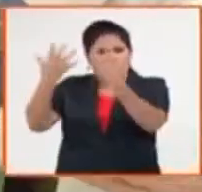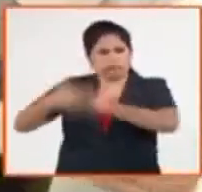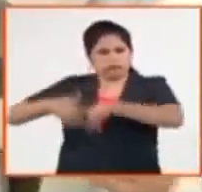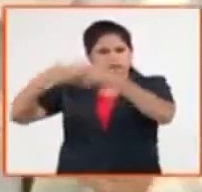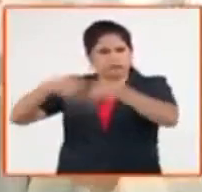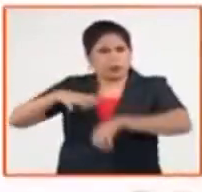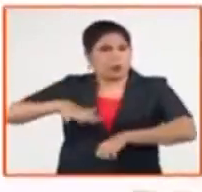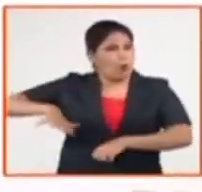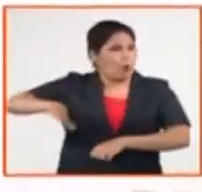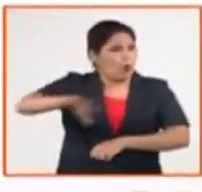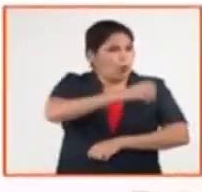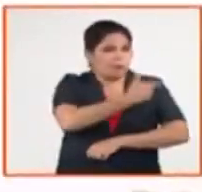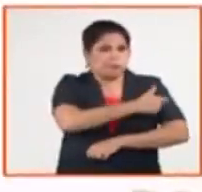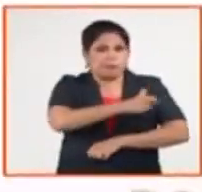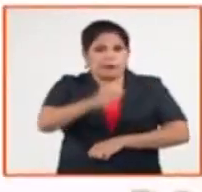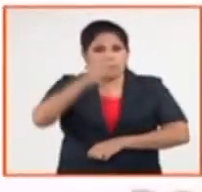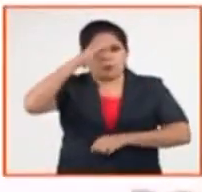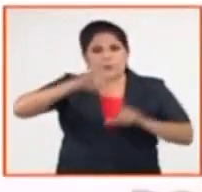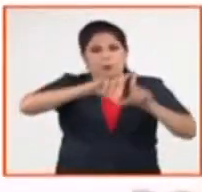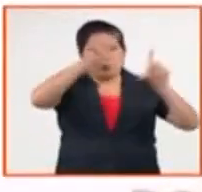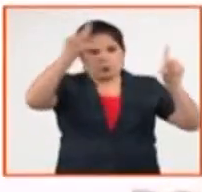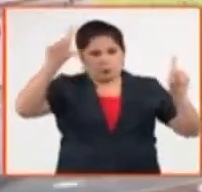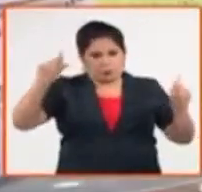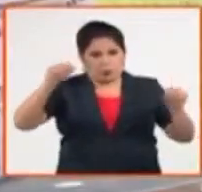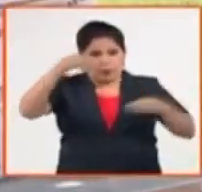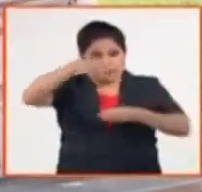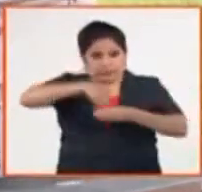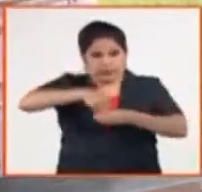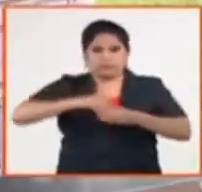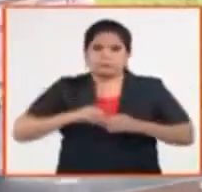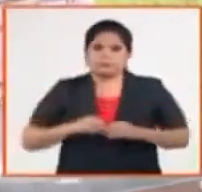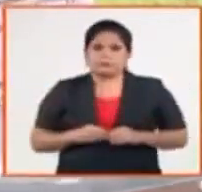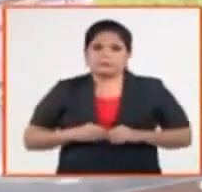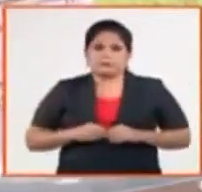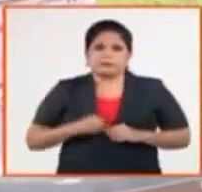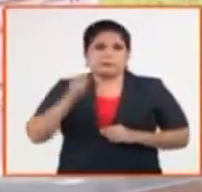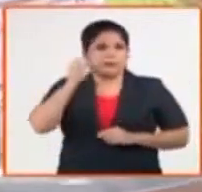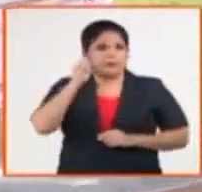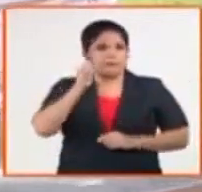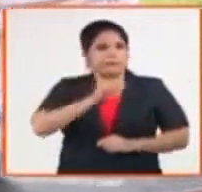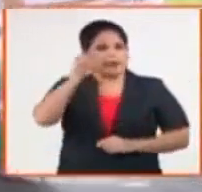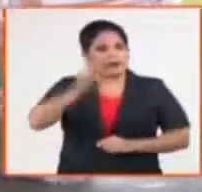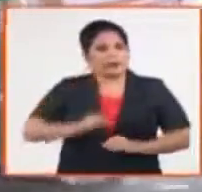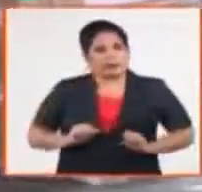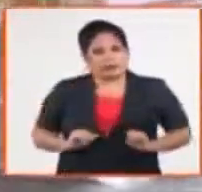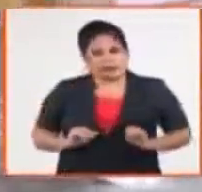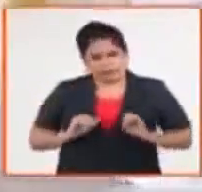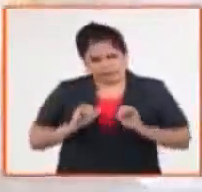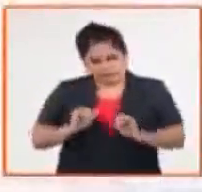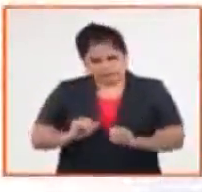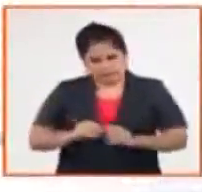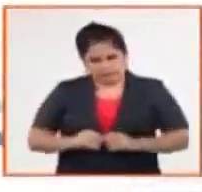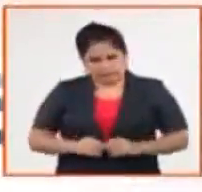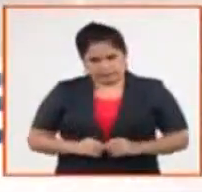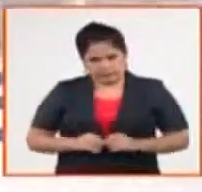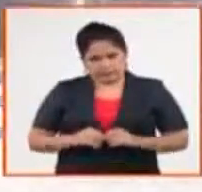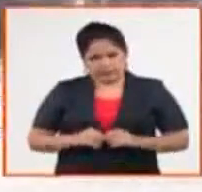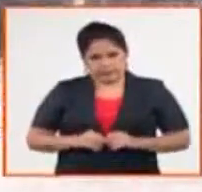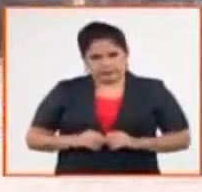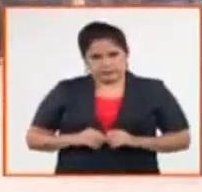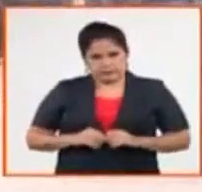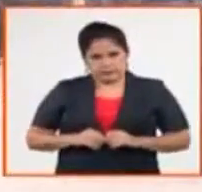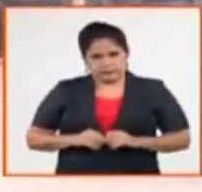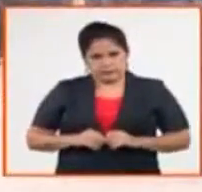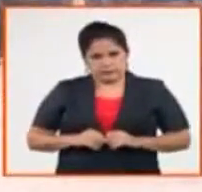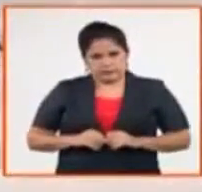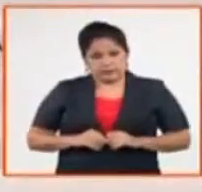las campañas de vacunación dentro del país. Lisandra Sesto, Sistema Informativo de la Televisión Cubana.